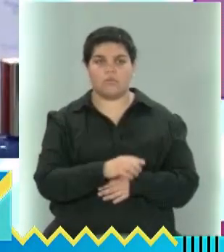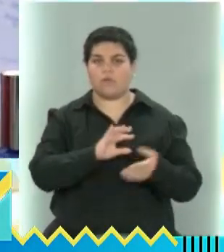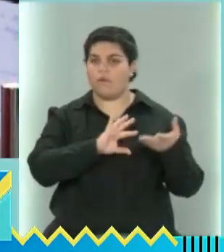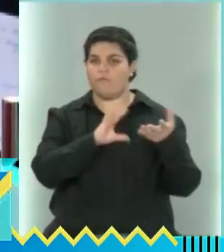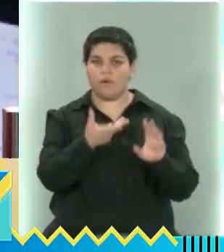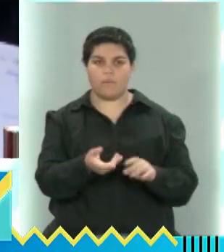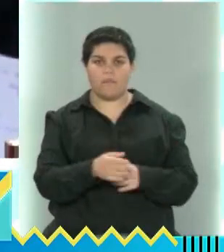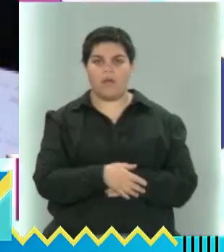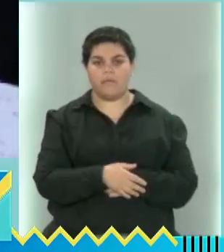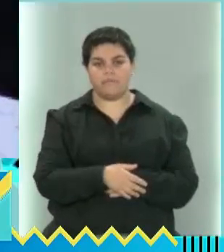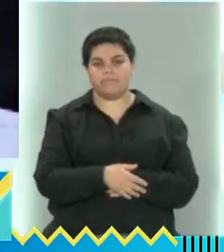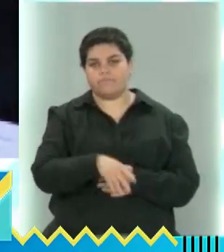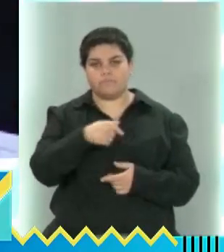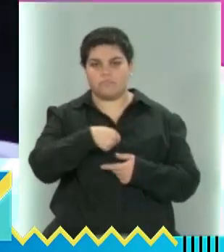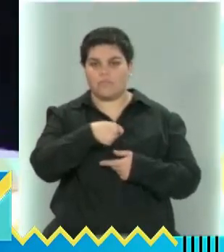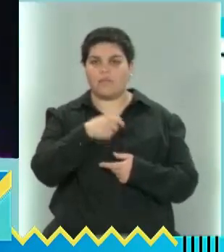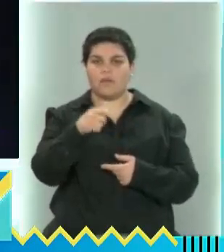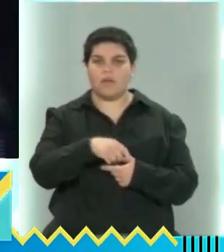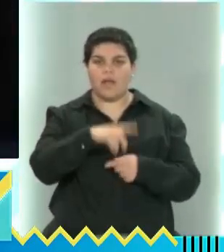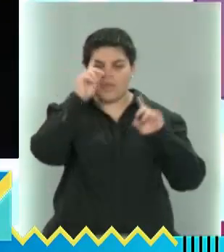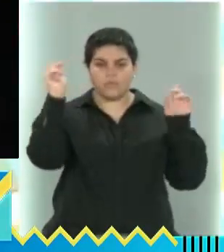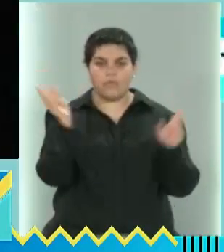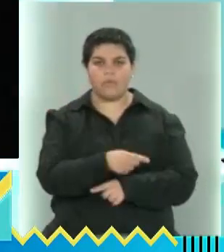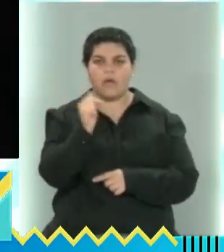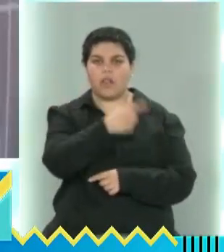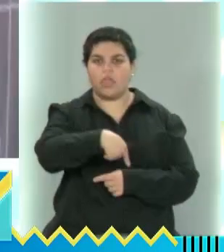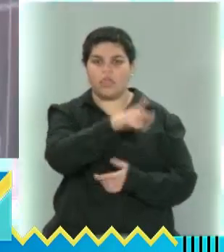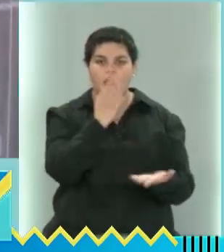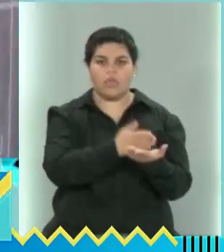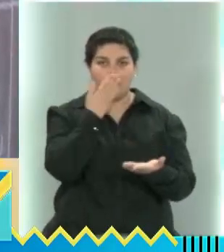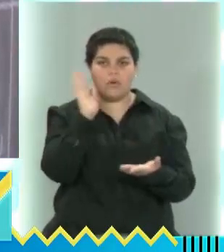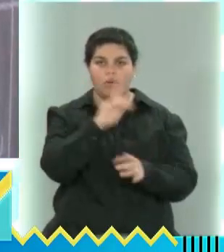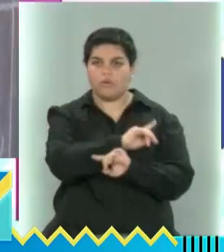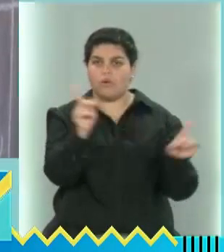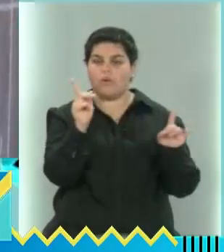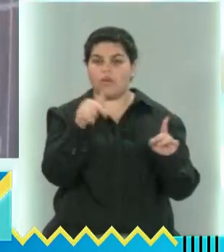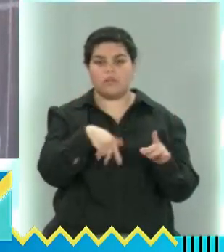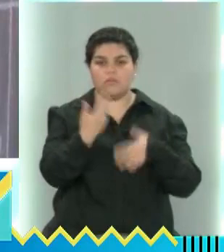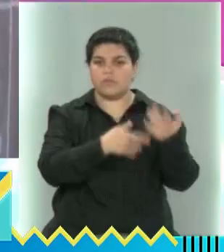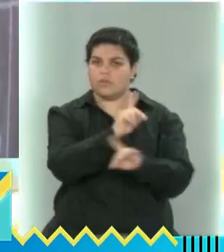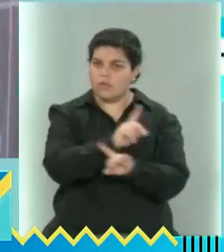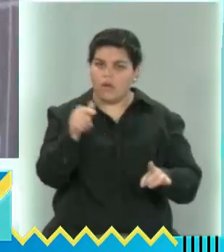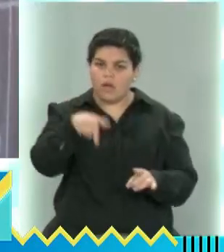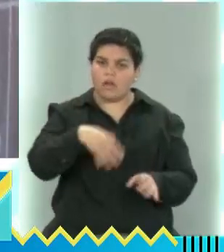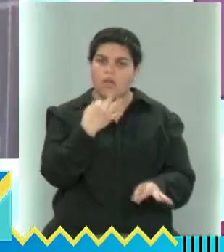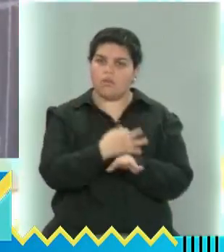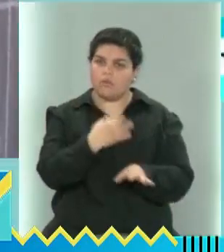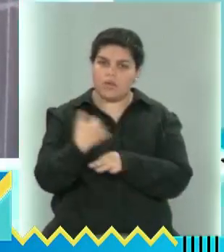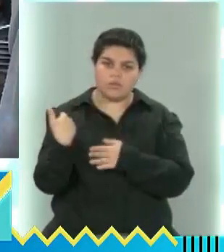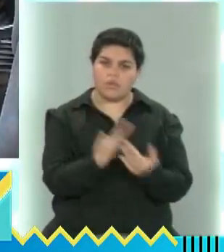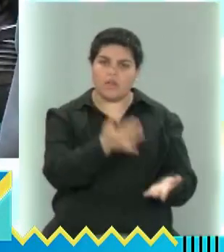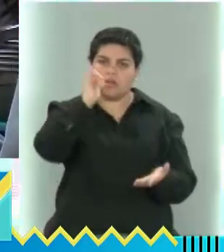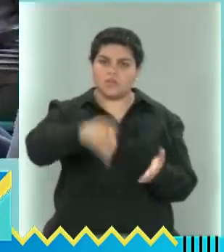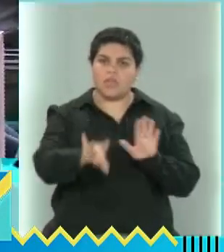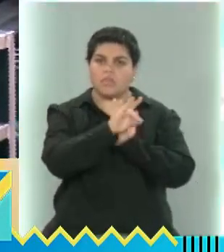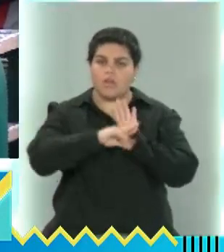colateral aceptable. Creo que la educación en la Argentina tiene que ser blindada. La educación en la Argentina tiene que ser